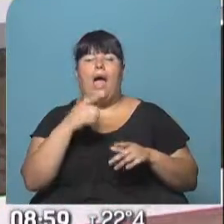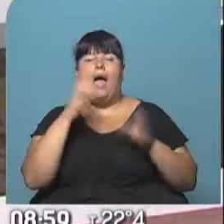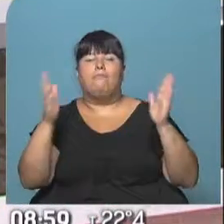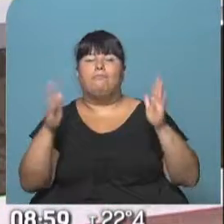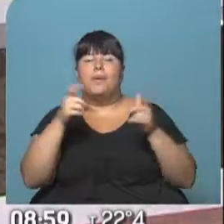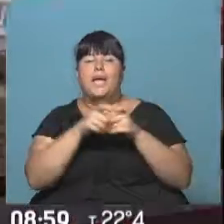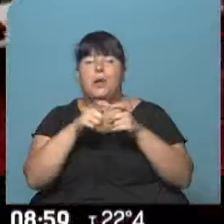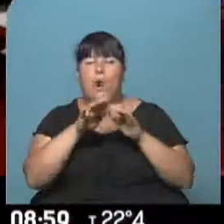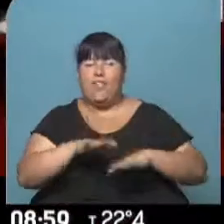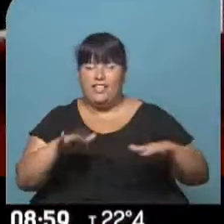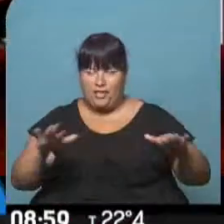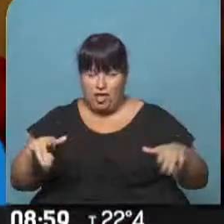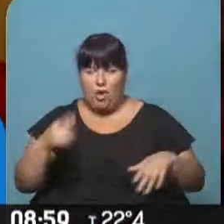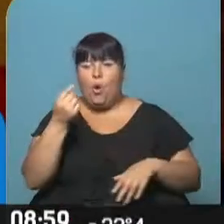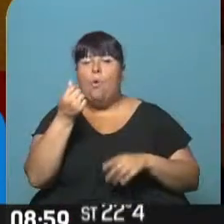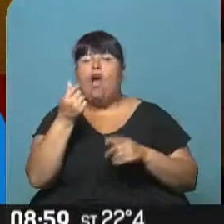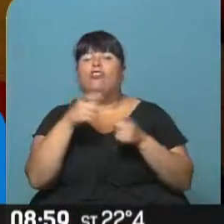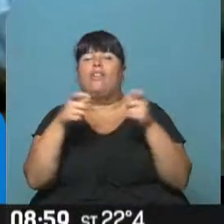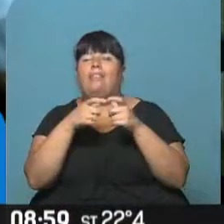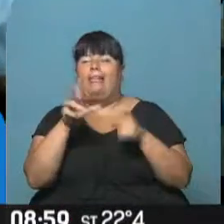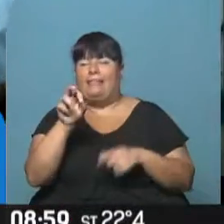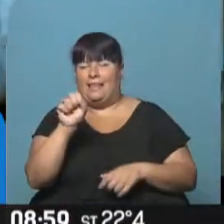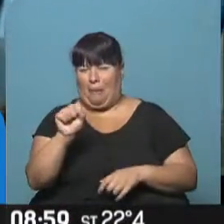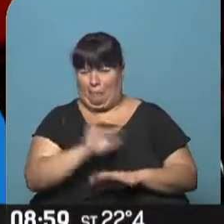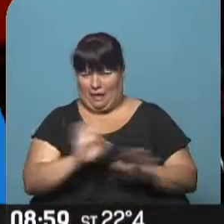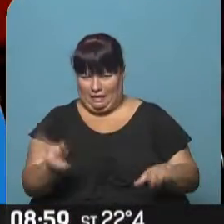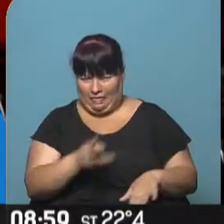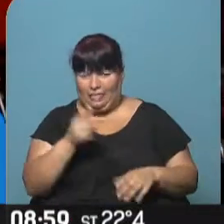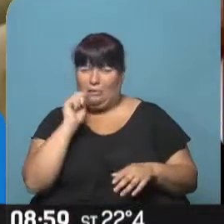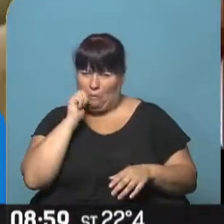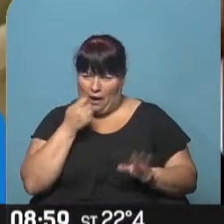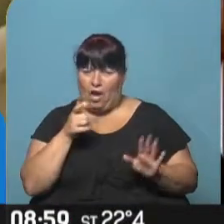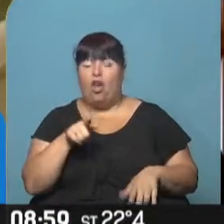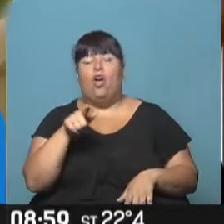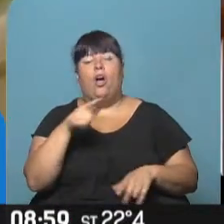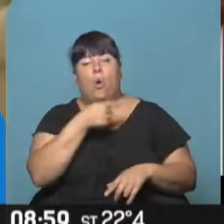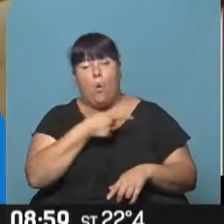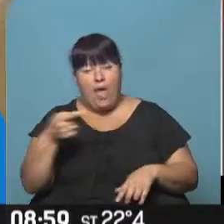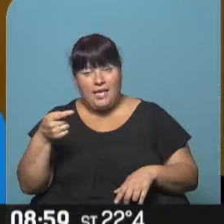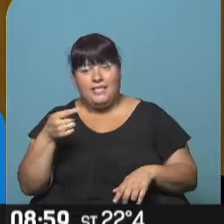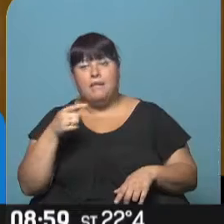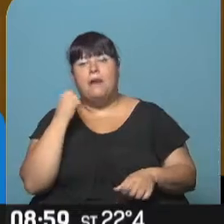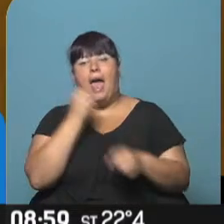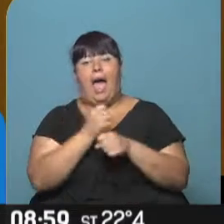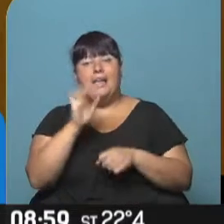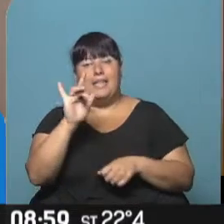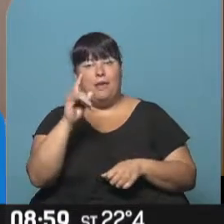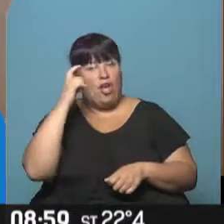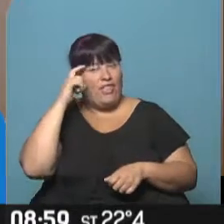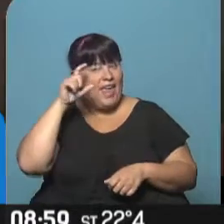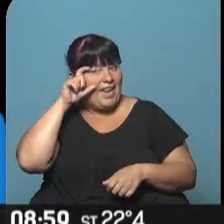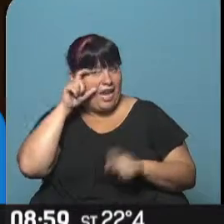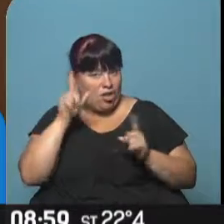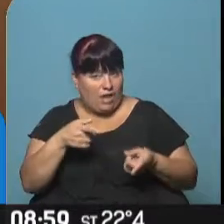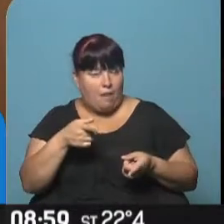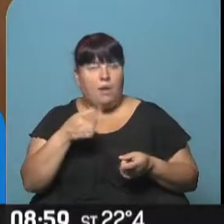ciclo de películas infantiles. El valor de entrada, tan solo 30 pesos, súper amigable. Y esta primera semana, hasta el miércoles 10 de enero